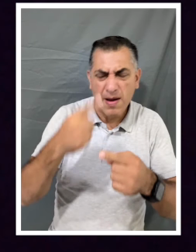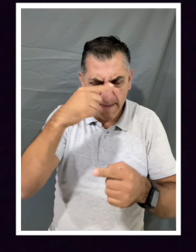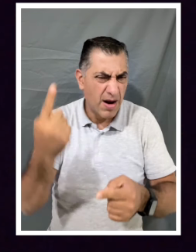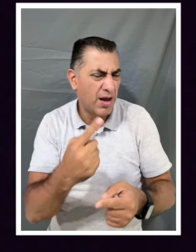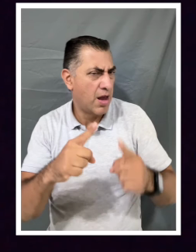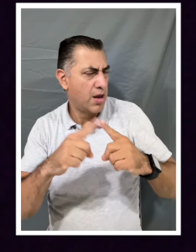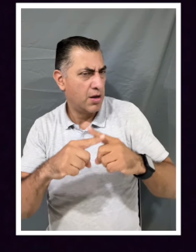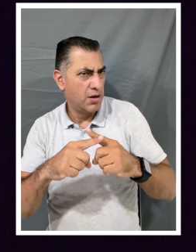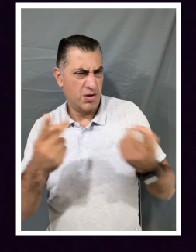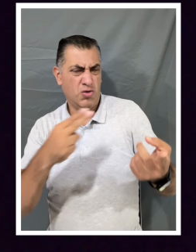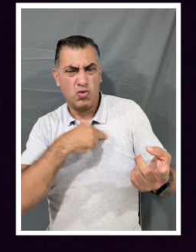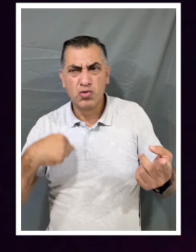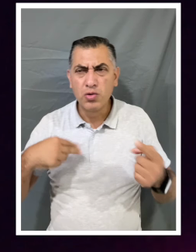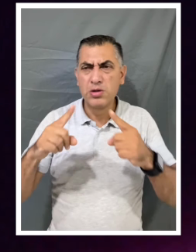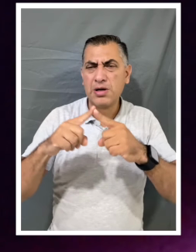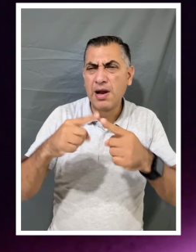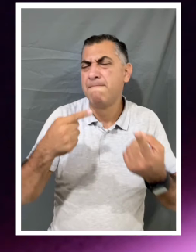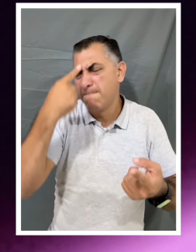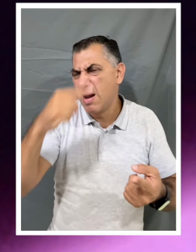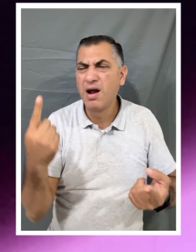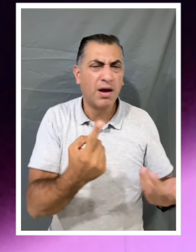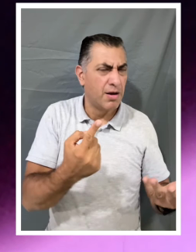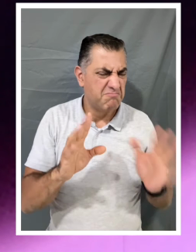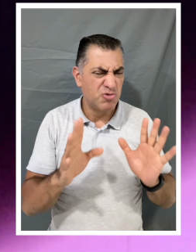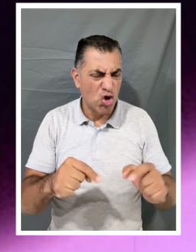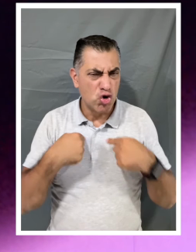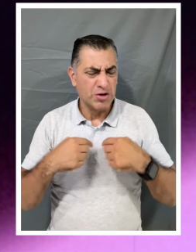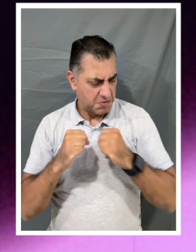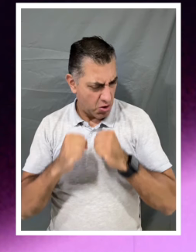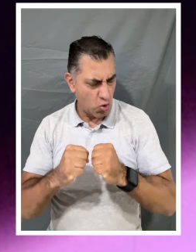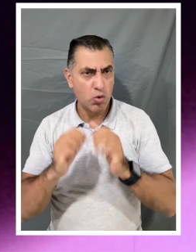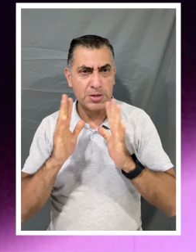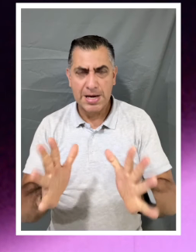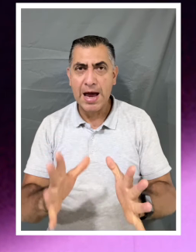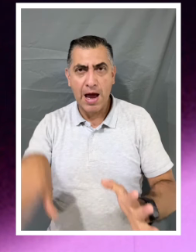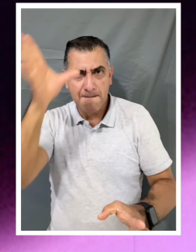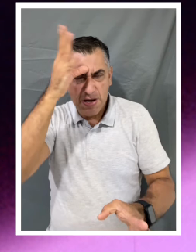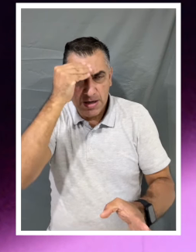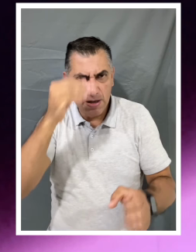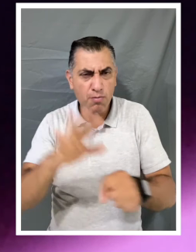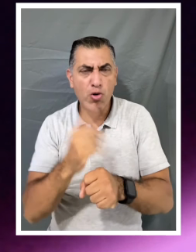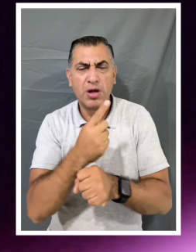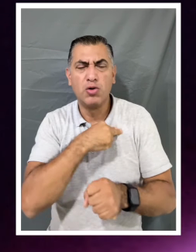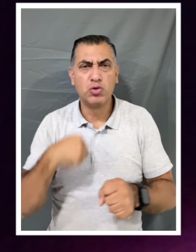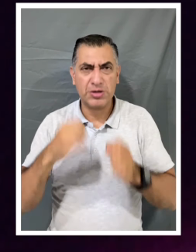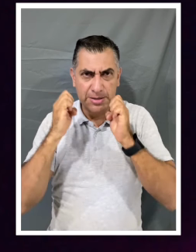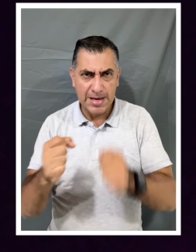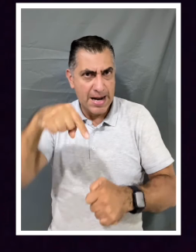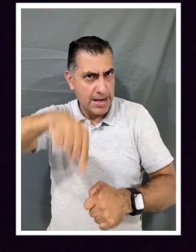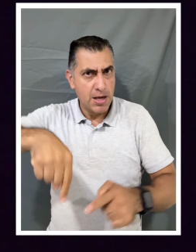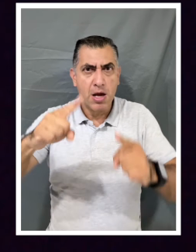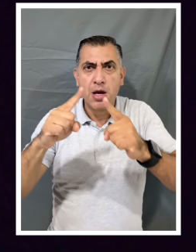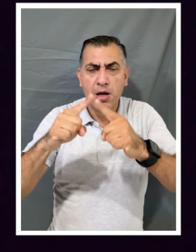papel debemos formar nosotros dentro de la iglesia Estoy seguro que ya aprendiste que no estamos de relleno aquí en la iglesia y y no solo venimos aquí